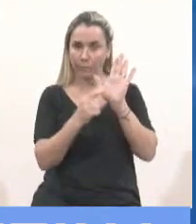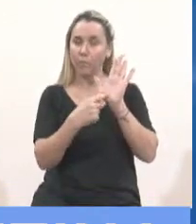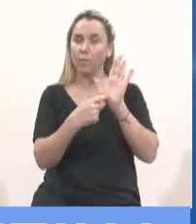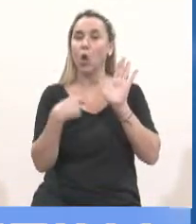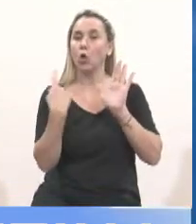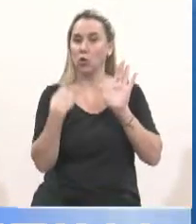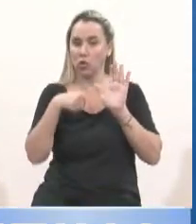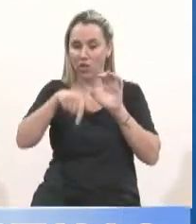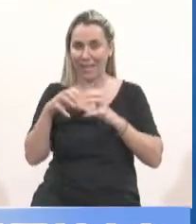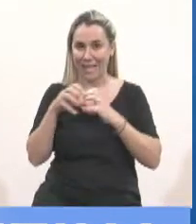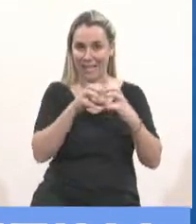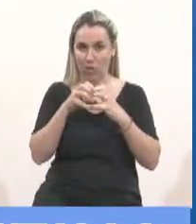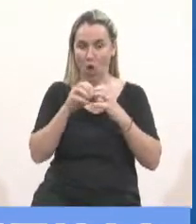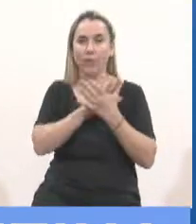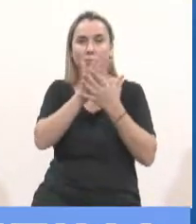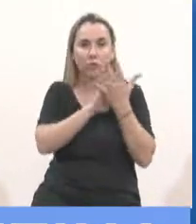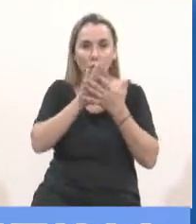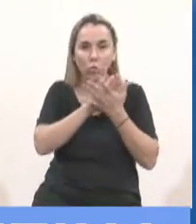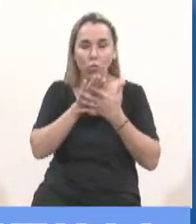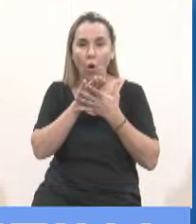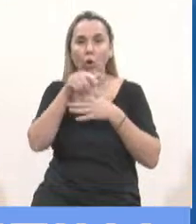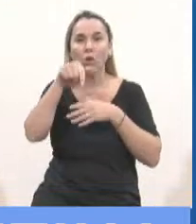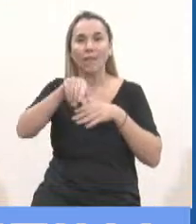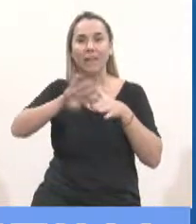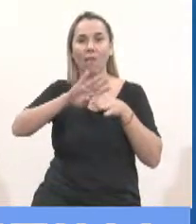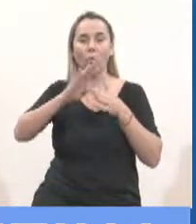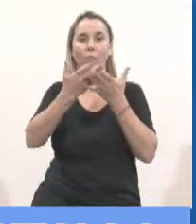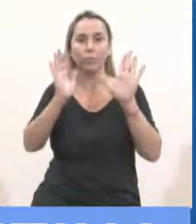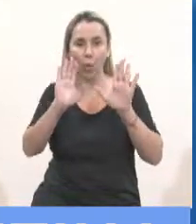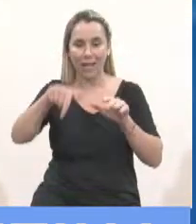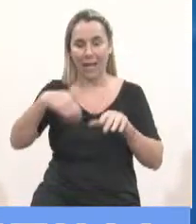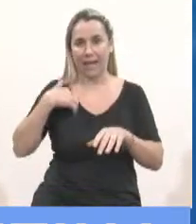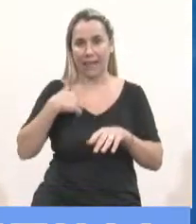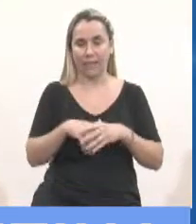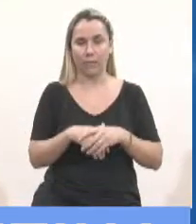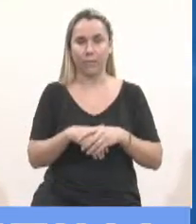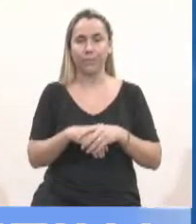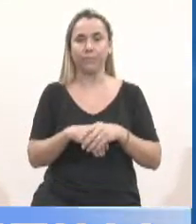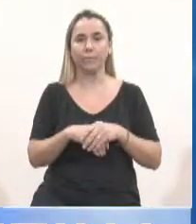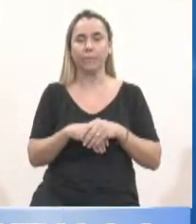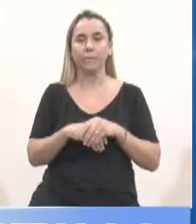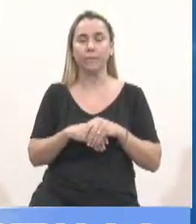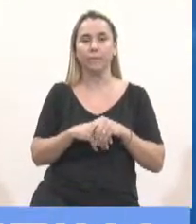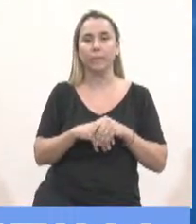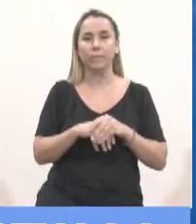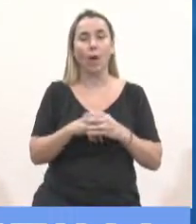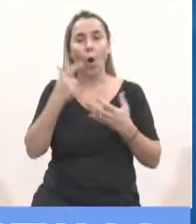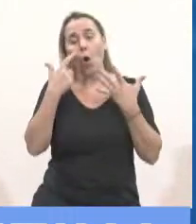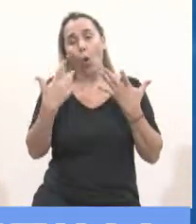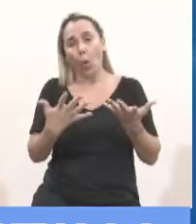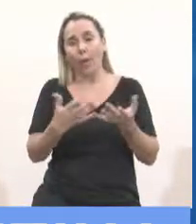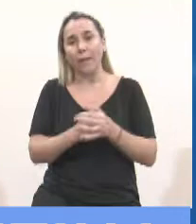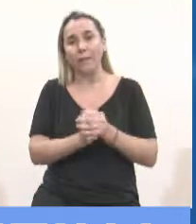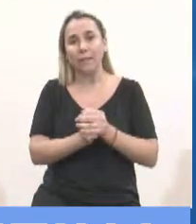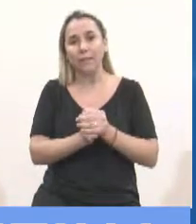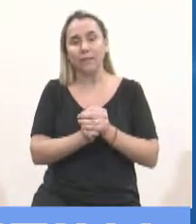tratando esta restauración de la deuda pública argentina. Y obviamente